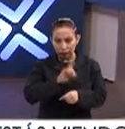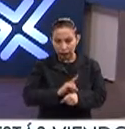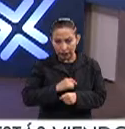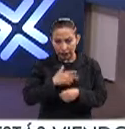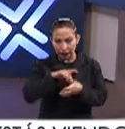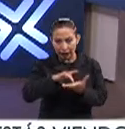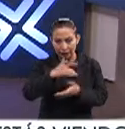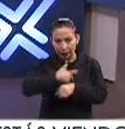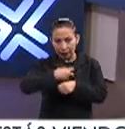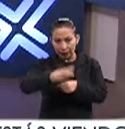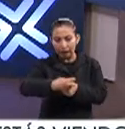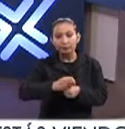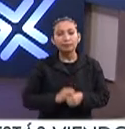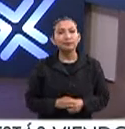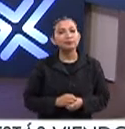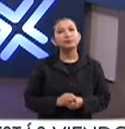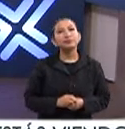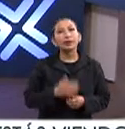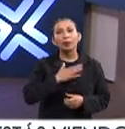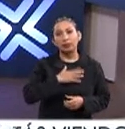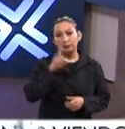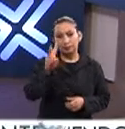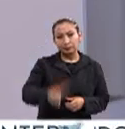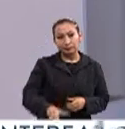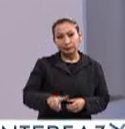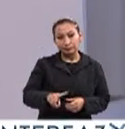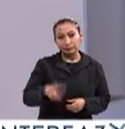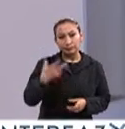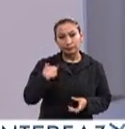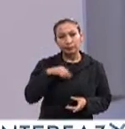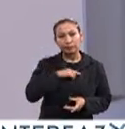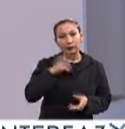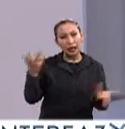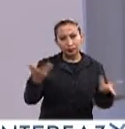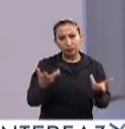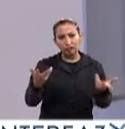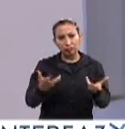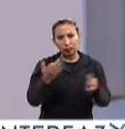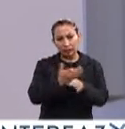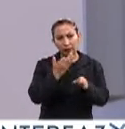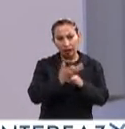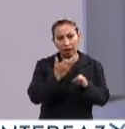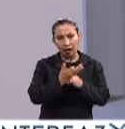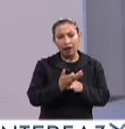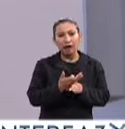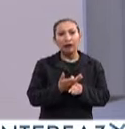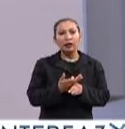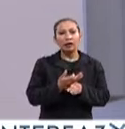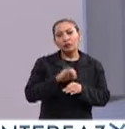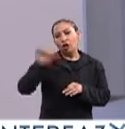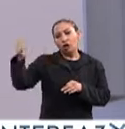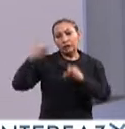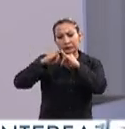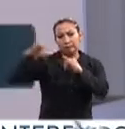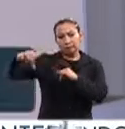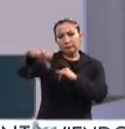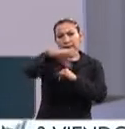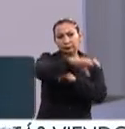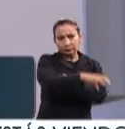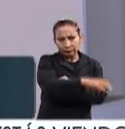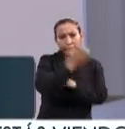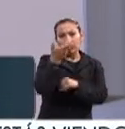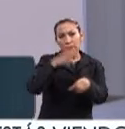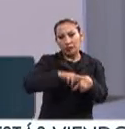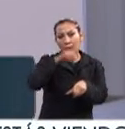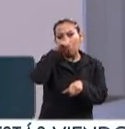por la invitación. Y bueno, realmente lo que se está realizando actualmente, así como en otras instituciones, en el